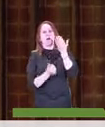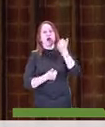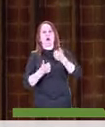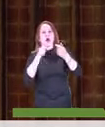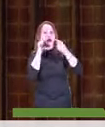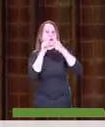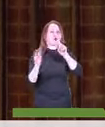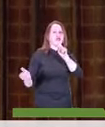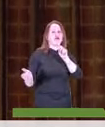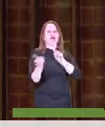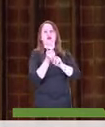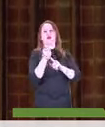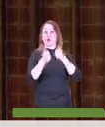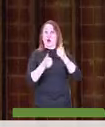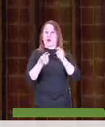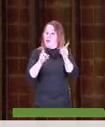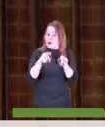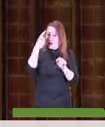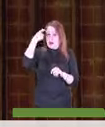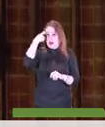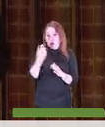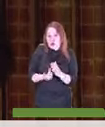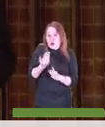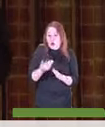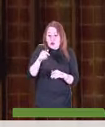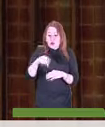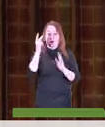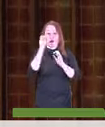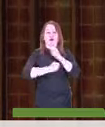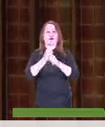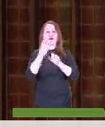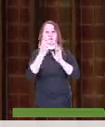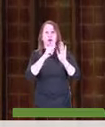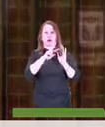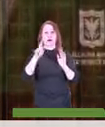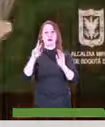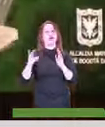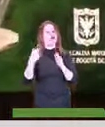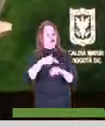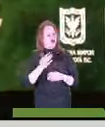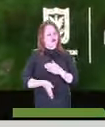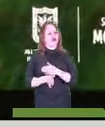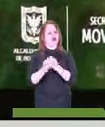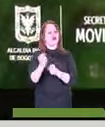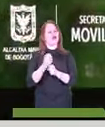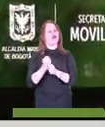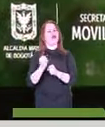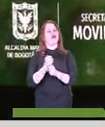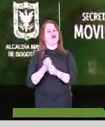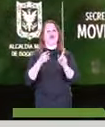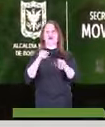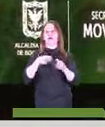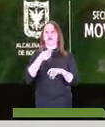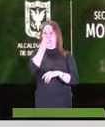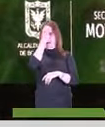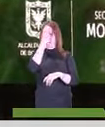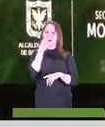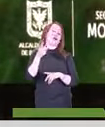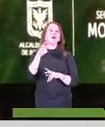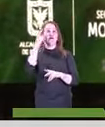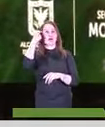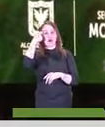logros y también cuáles son los retos que tenemos para este año 2022, que, como les digo, seguiremos trabajando y entendemos que, por supuesto, tenemos unos